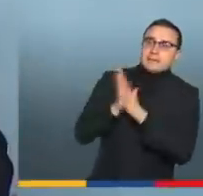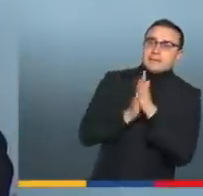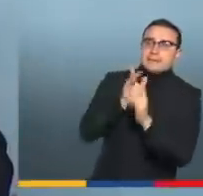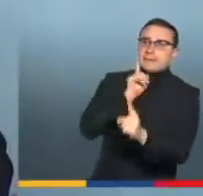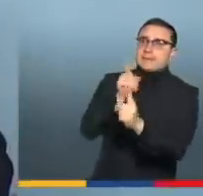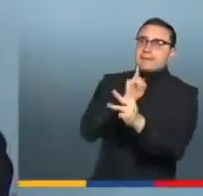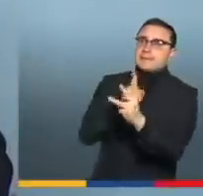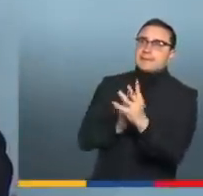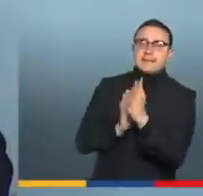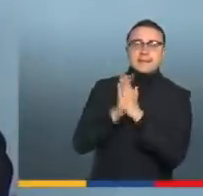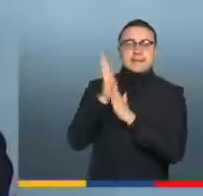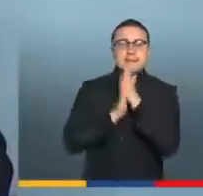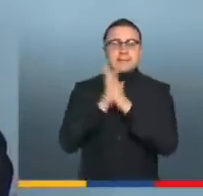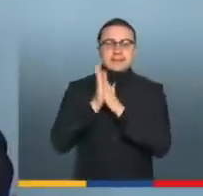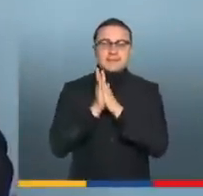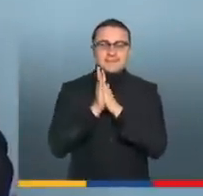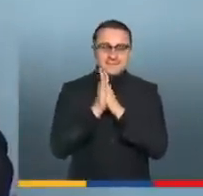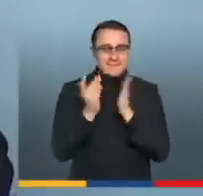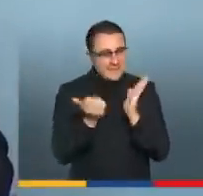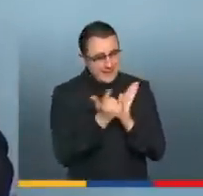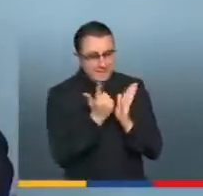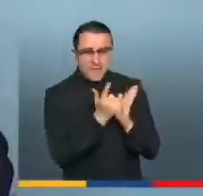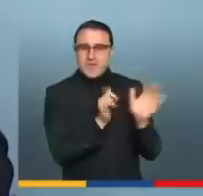grandes esperanzas, como decía el libro,